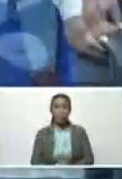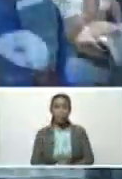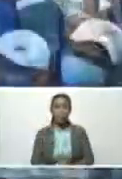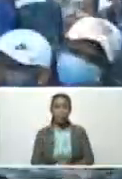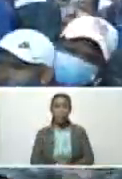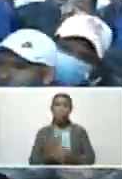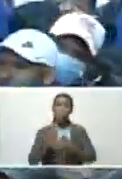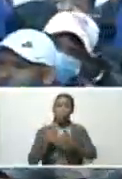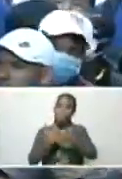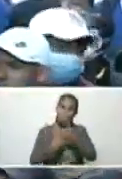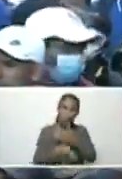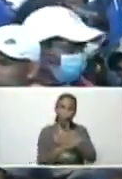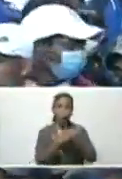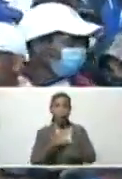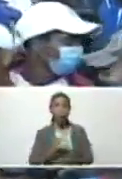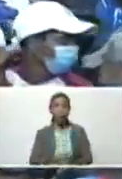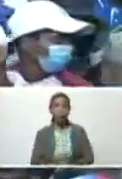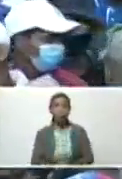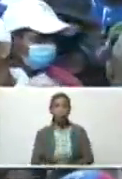Vamos,